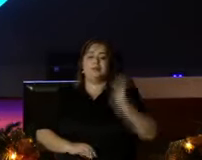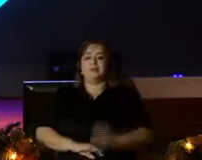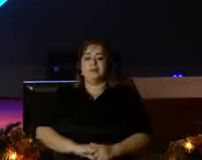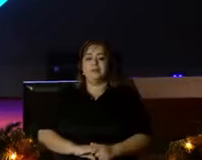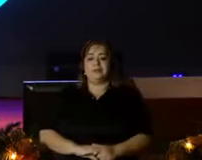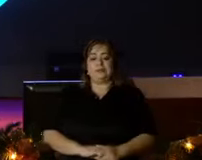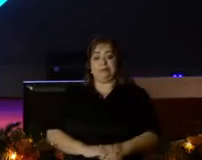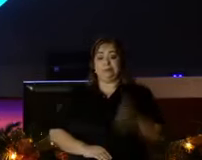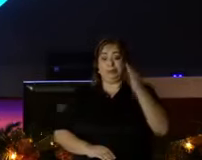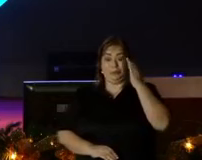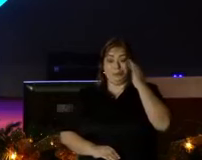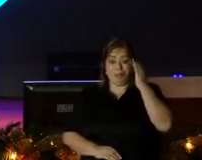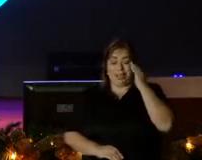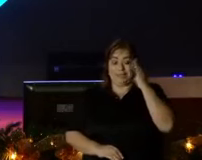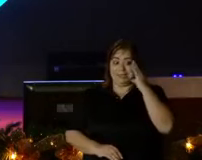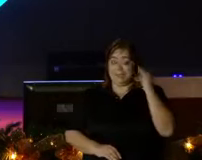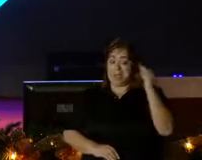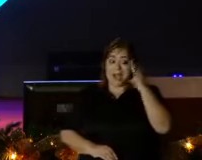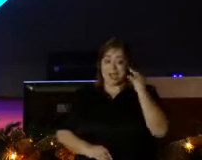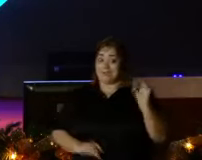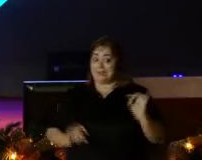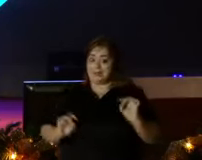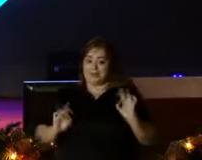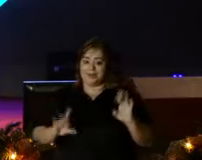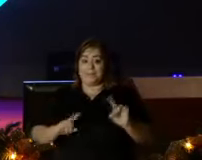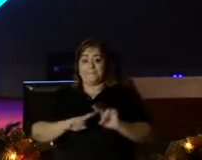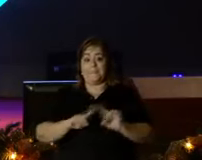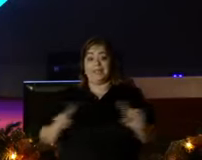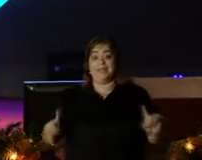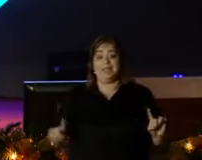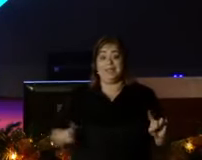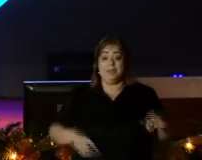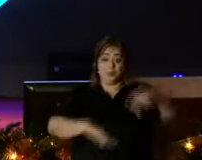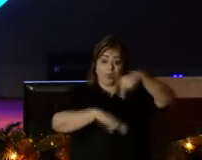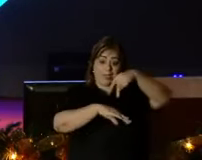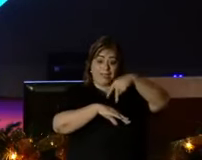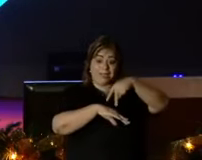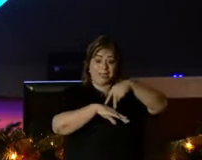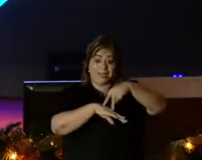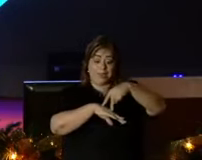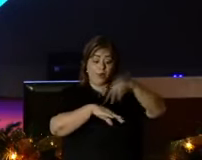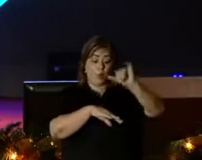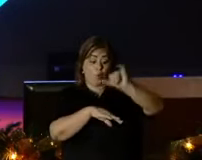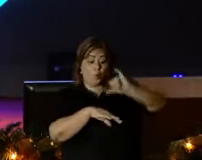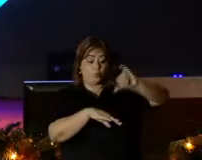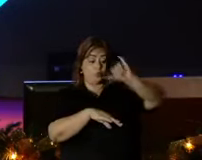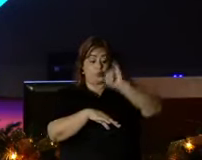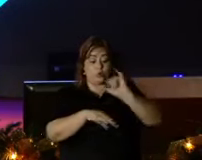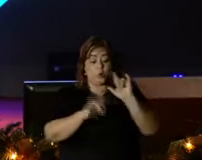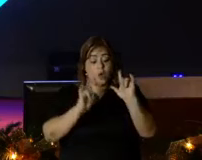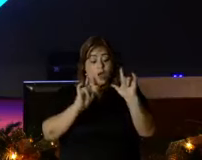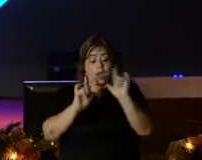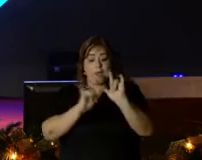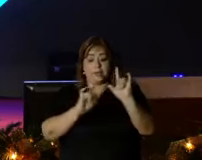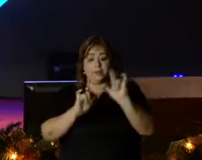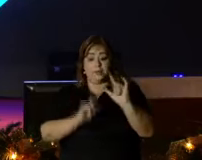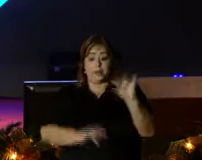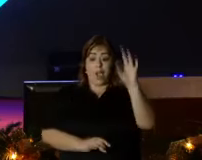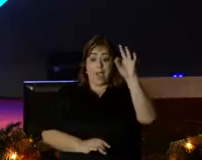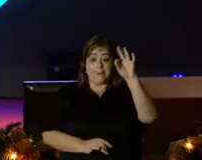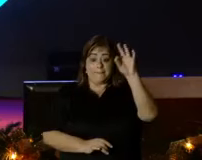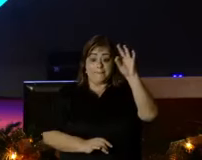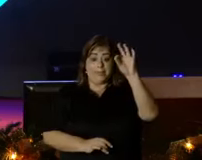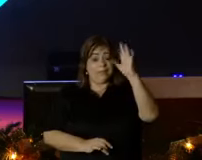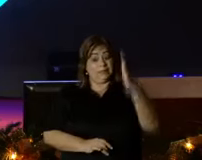¿Sabe lo que es eso? Y pararse aquí y predicar con toda la unción y todo el amor, no